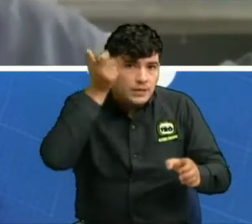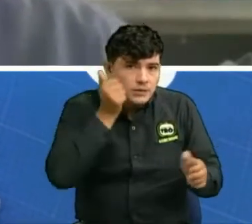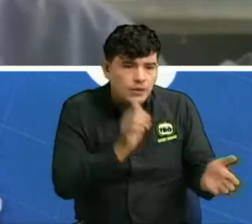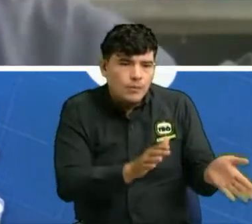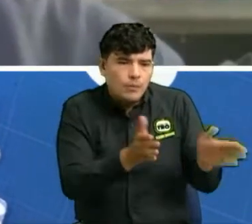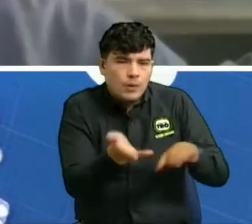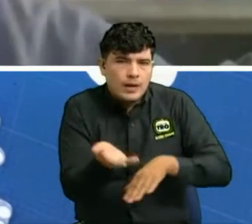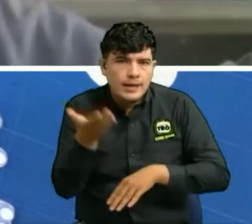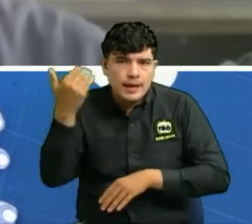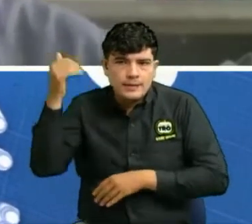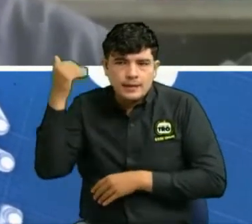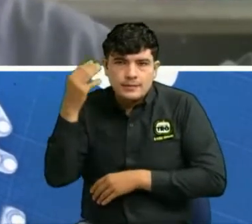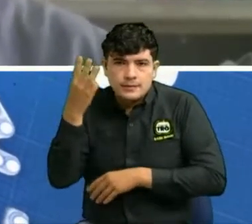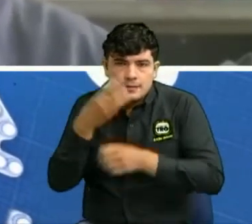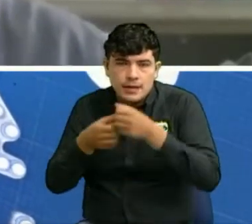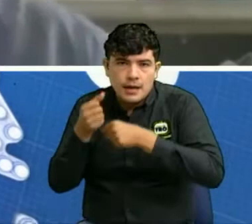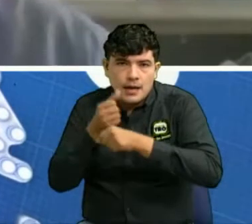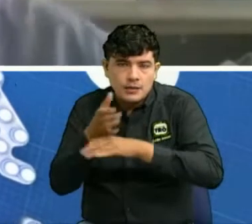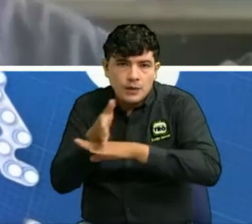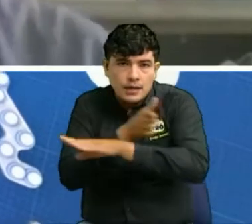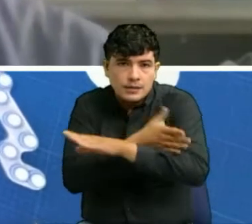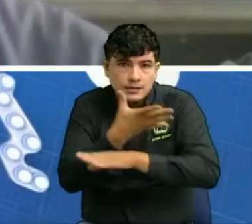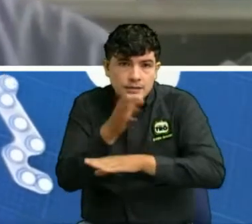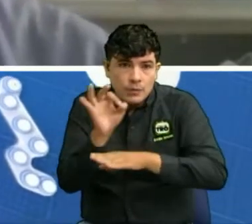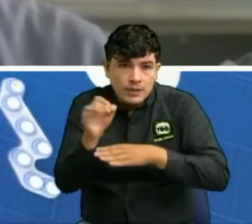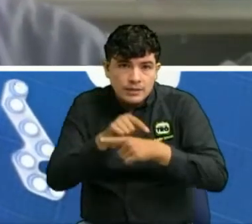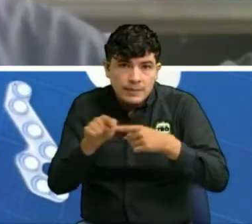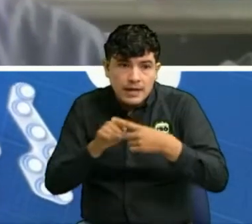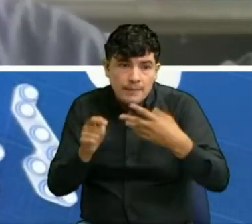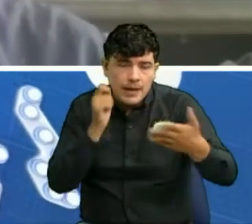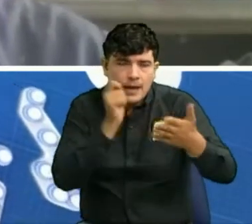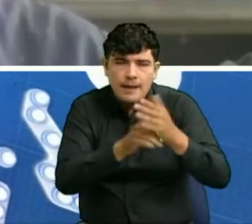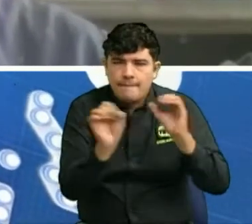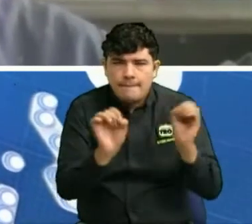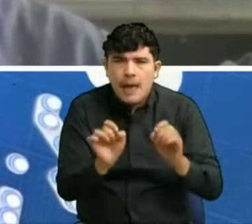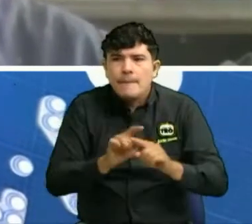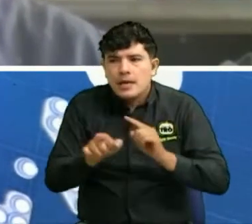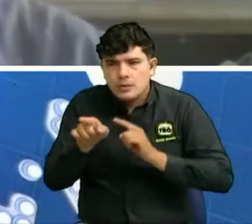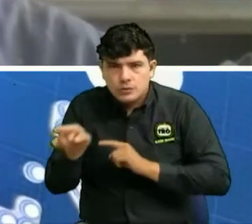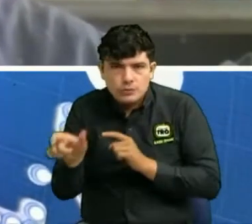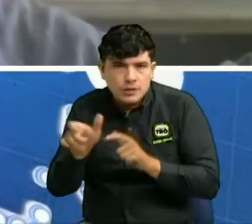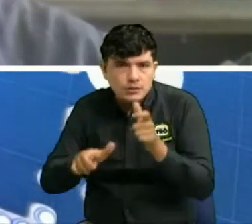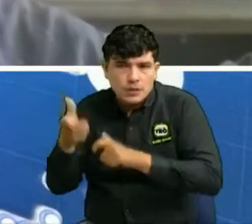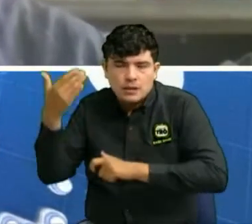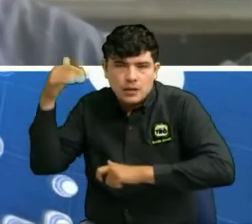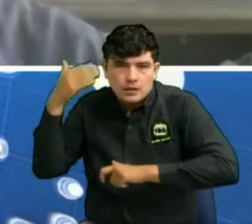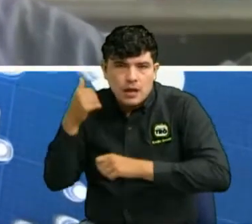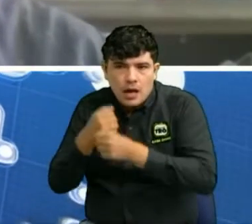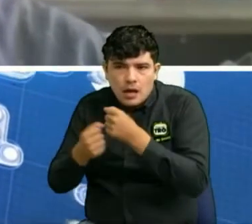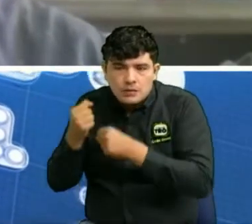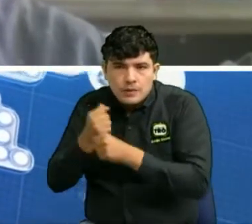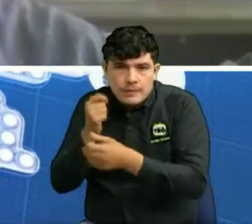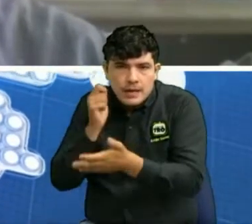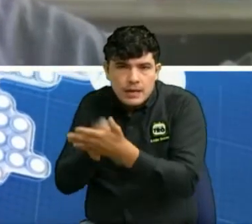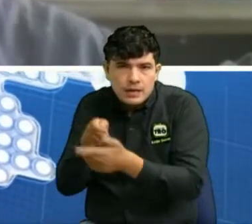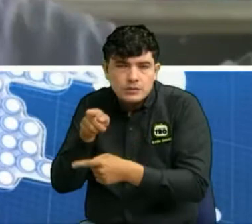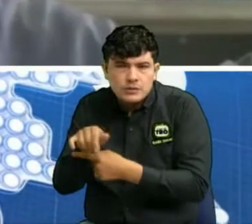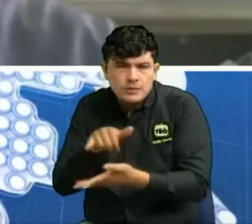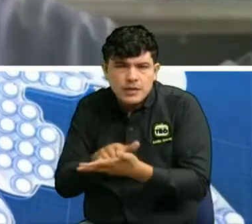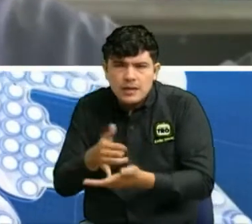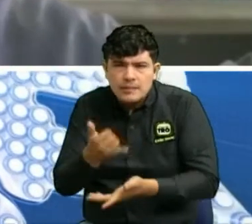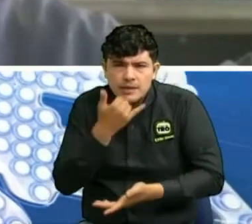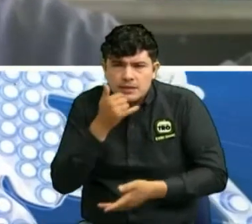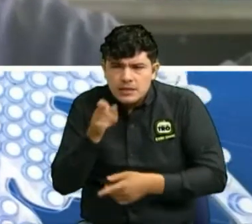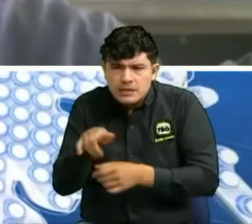cotizó en los últimos 3 años. Sin embargo, tenía pues aportes de varios años. ¿Qué ocurre con estos aportes?